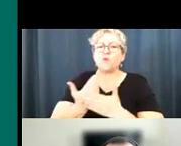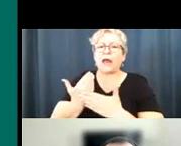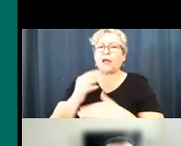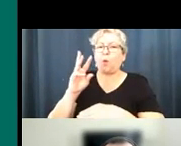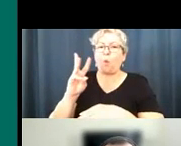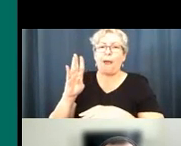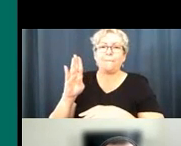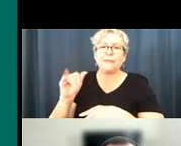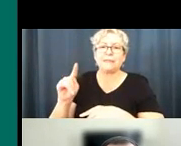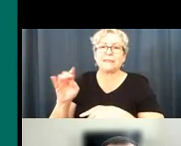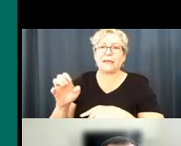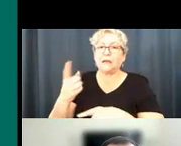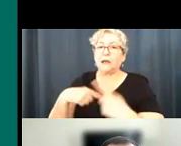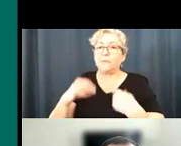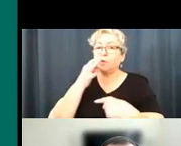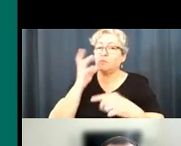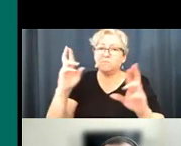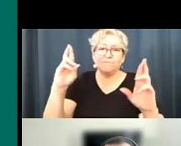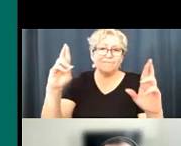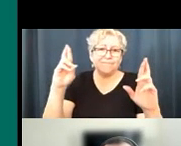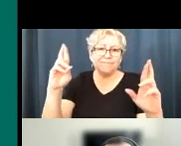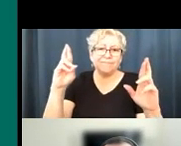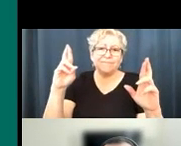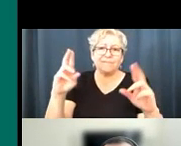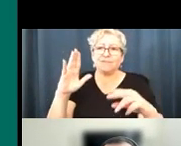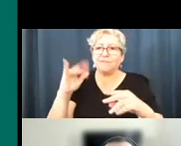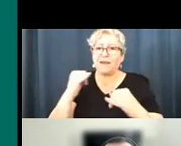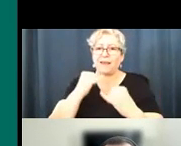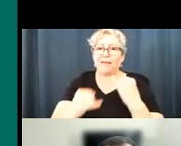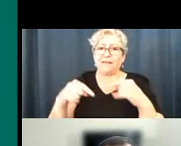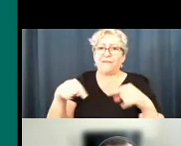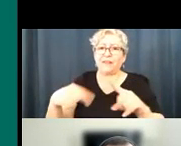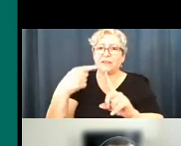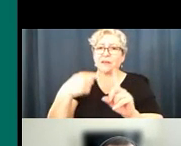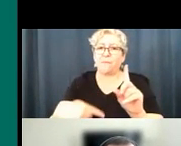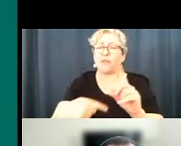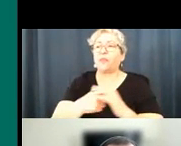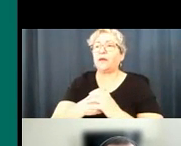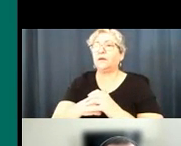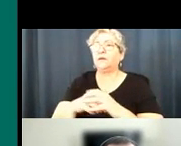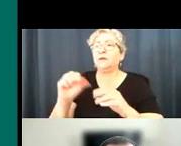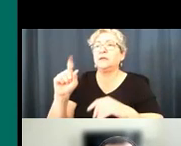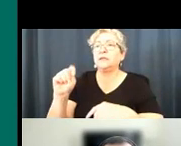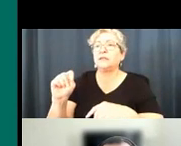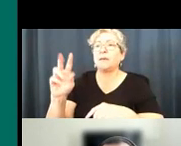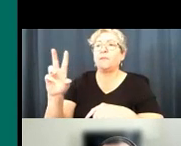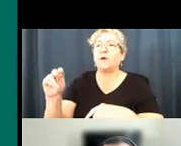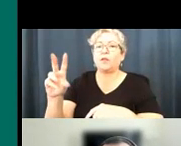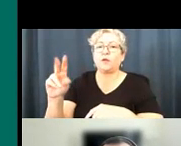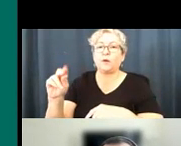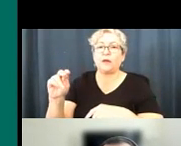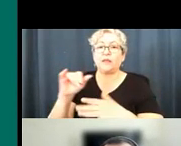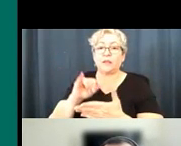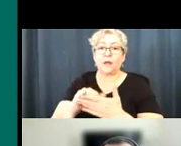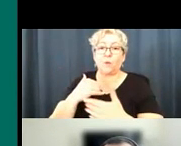tienen unos nuevos websites y espero al fin de mes, el 30. Y eso